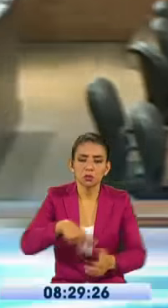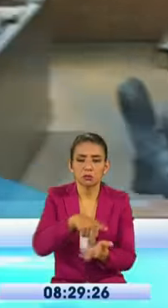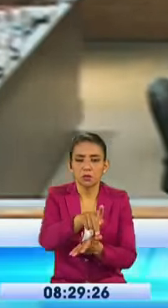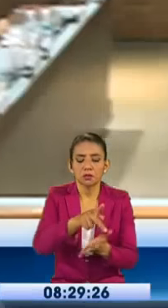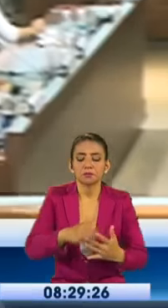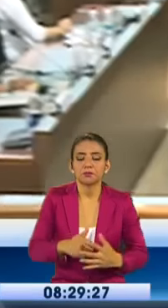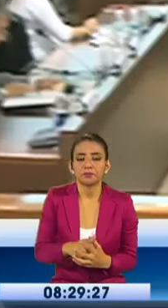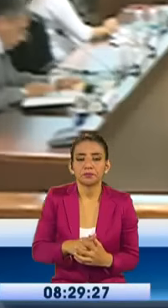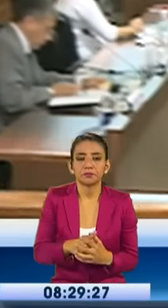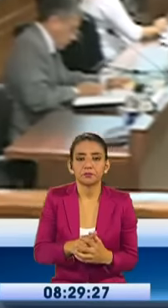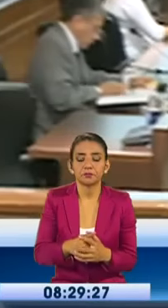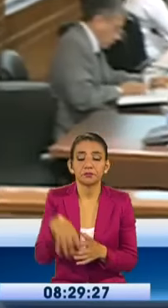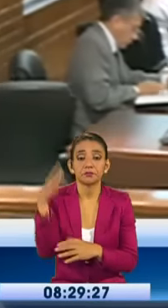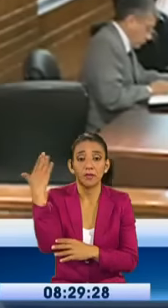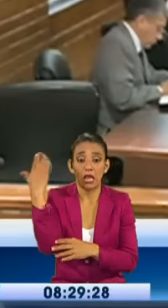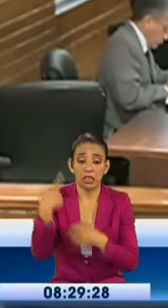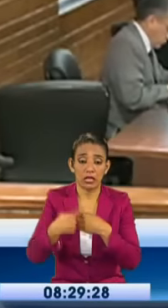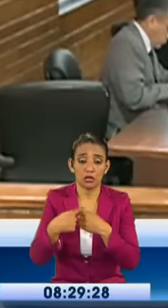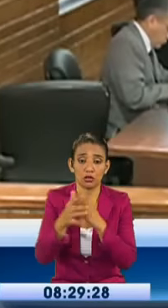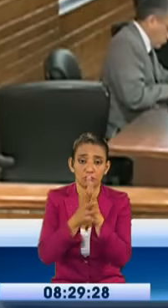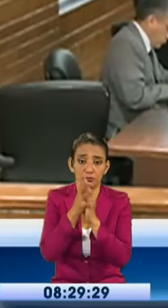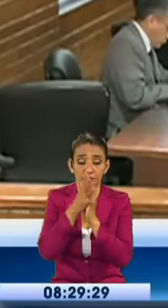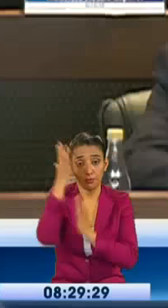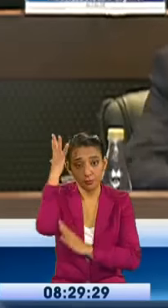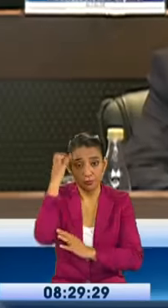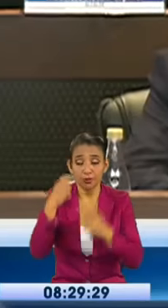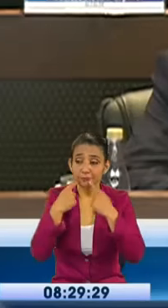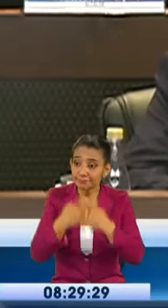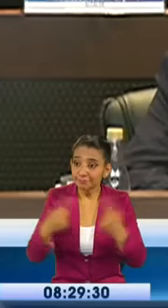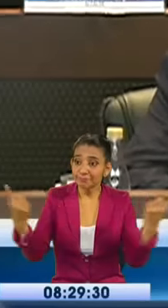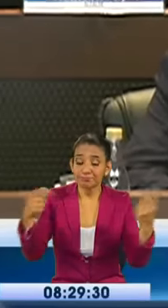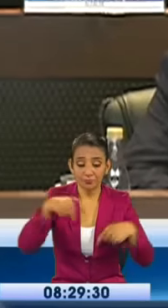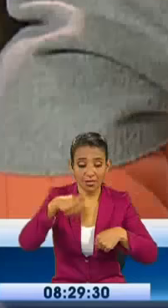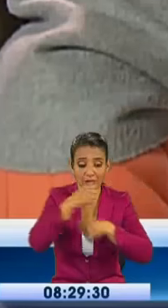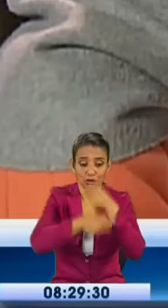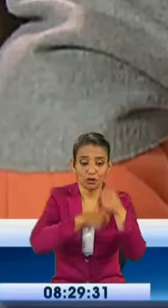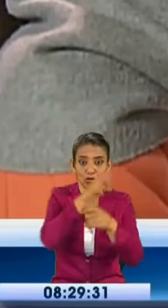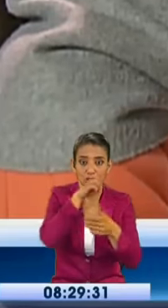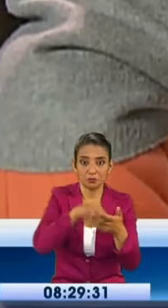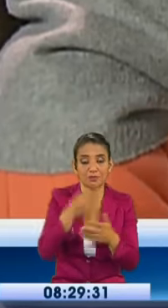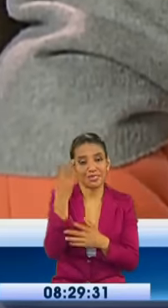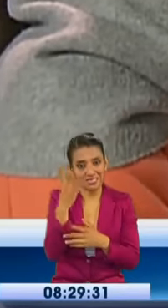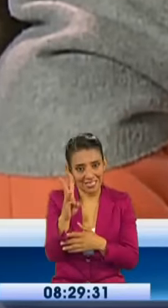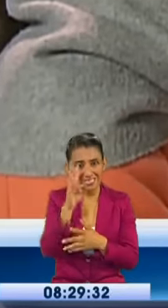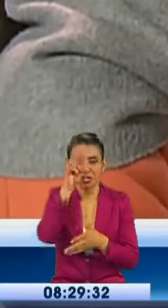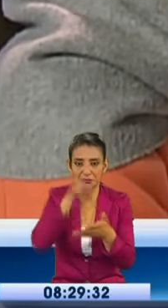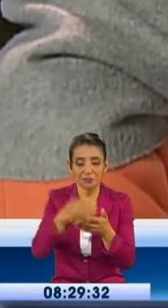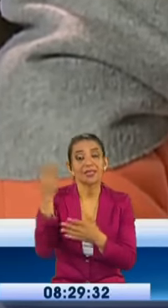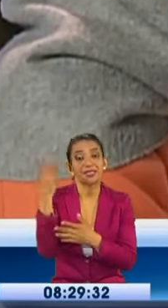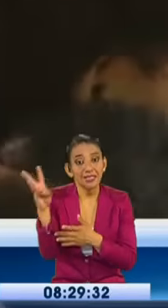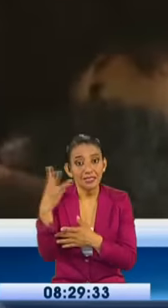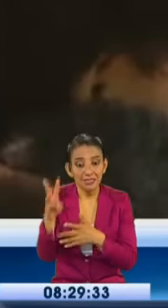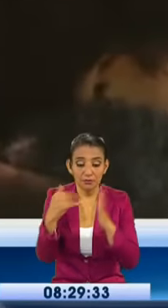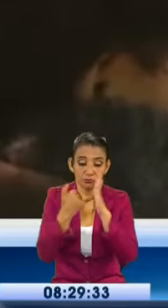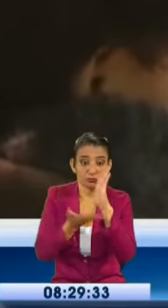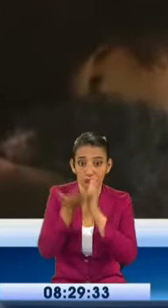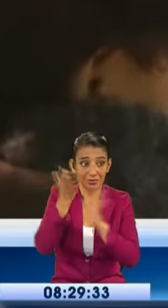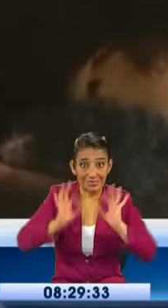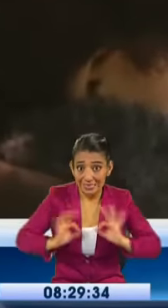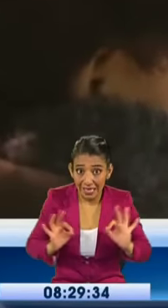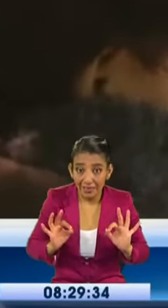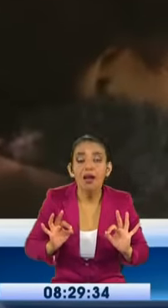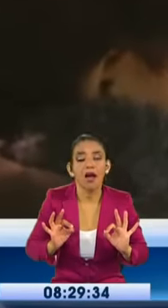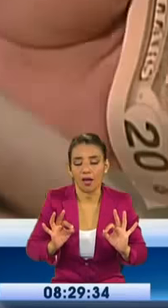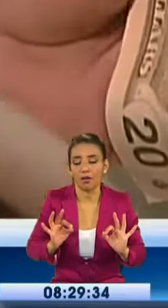Luego de que el alcalde de Quito, Mauricio Rodas, anunciara que este año y el 2017 no habrá incremento en el impuesto predial, desde este